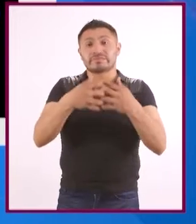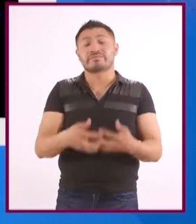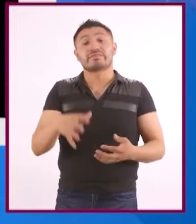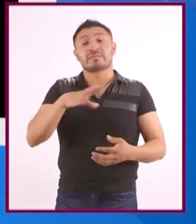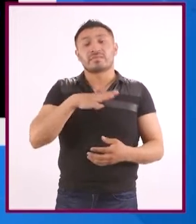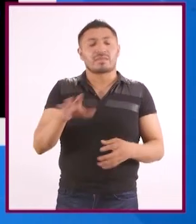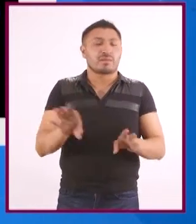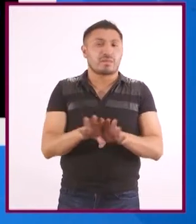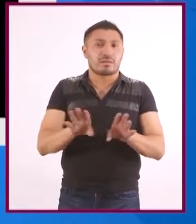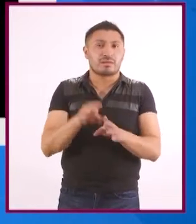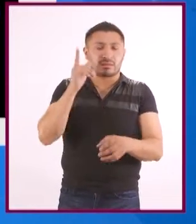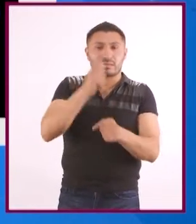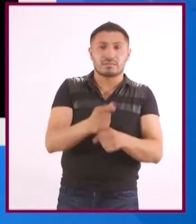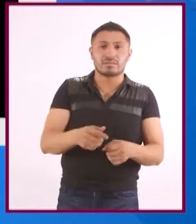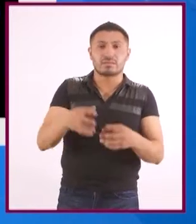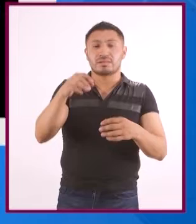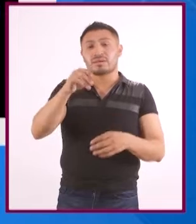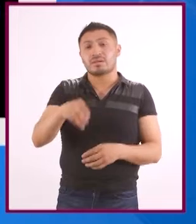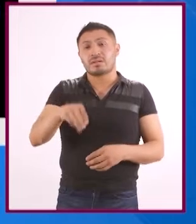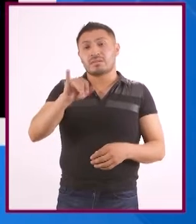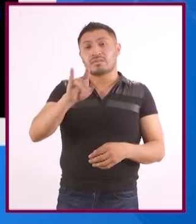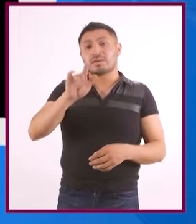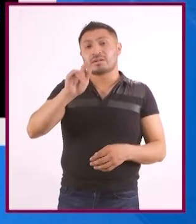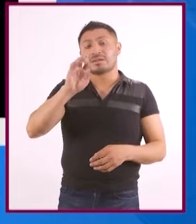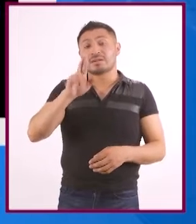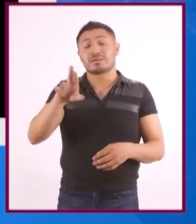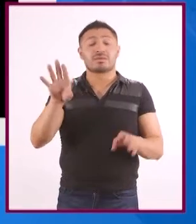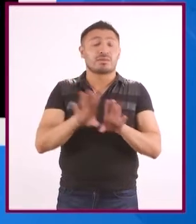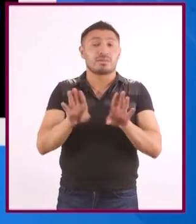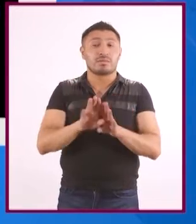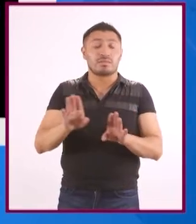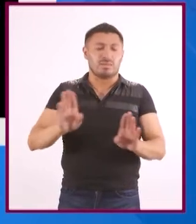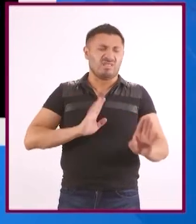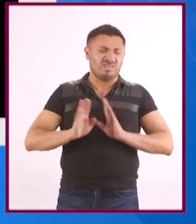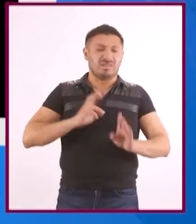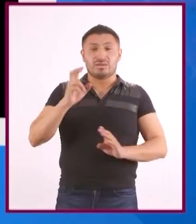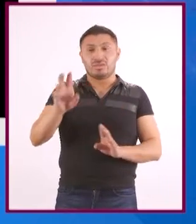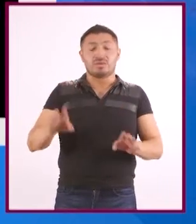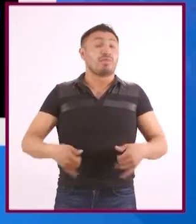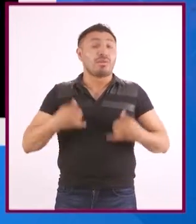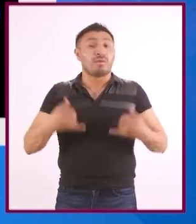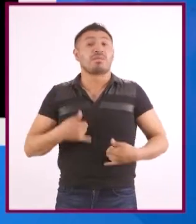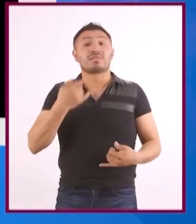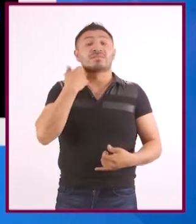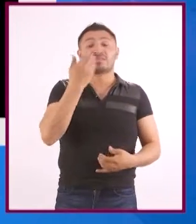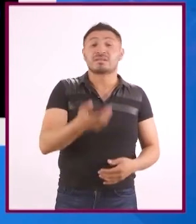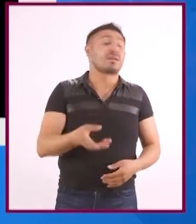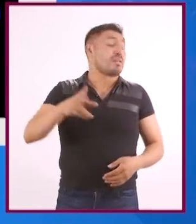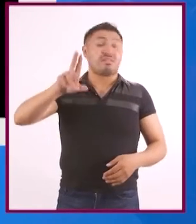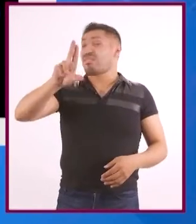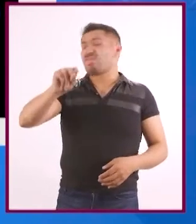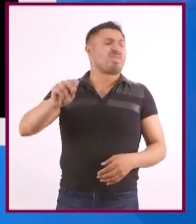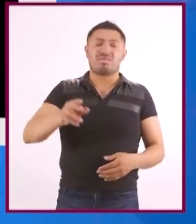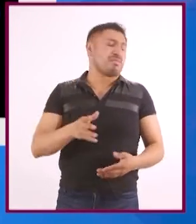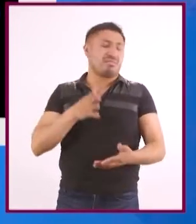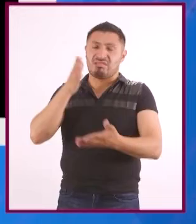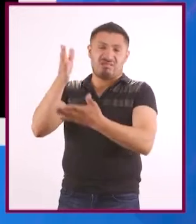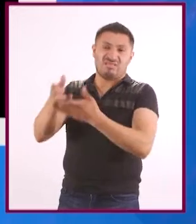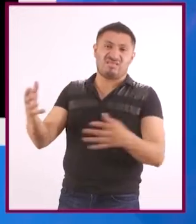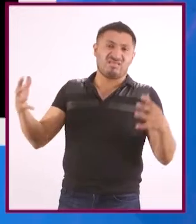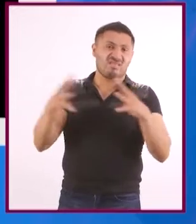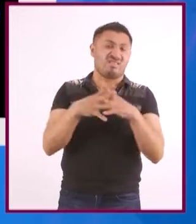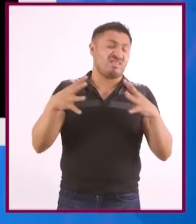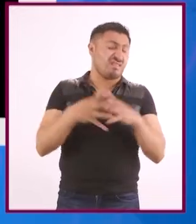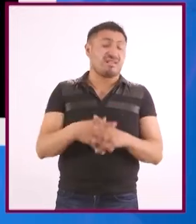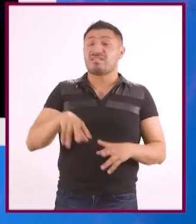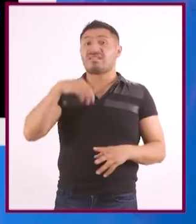lo encontramos en materia militar, por ejemplo, ¿no? Como jóvenes que dicen que no quieren irse a la guerra, que no quieren realizar su